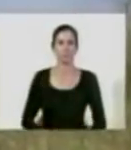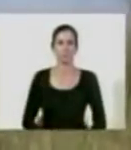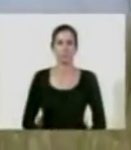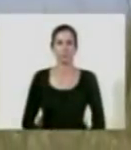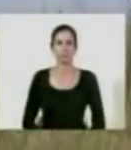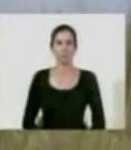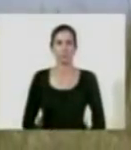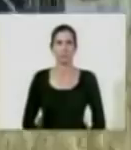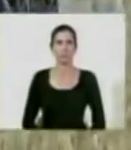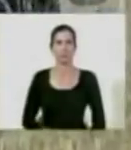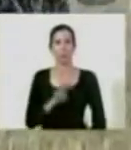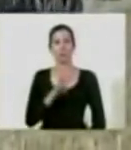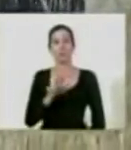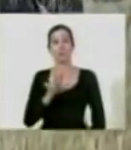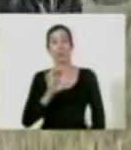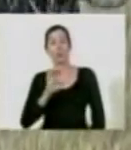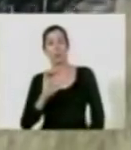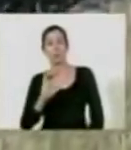4-3-4, Grupo Müller.